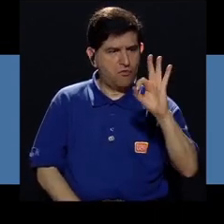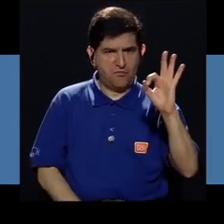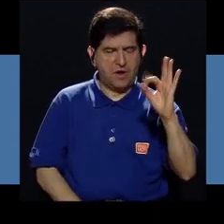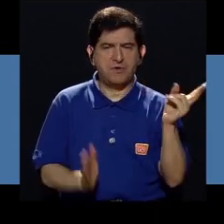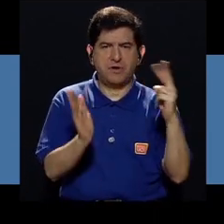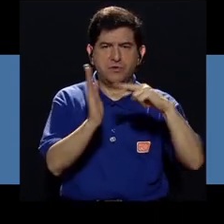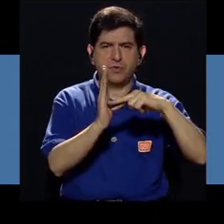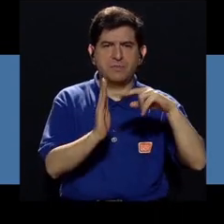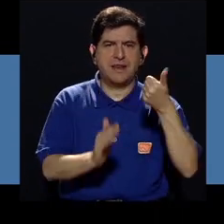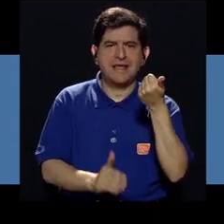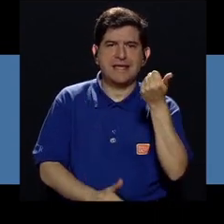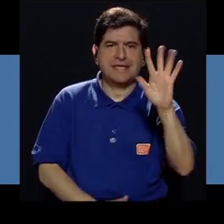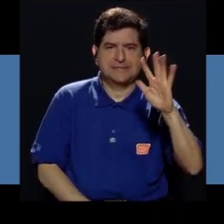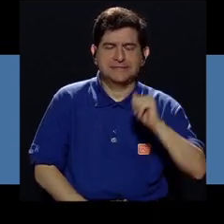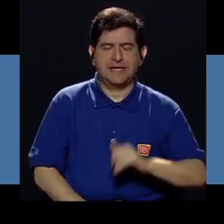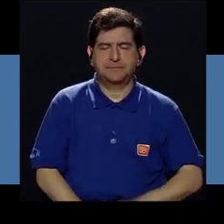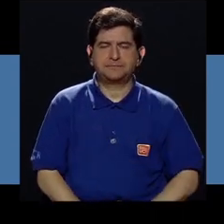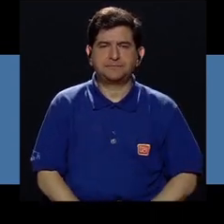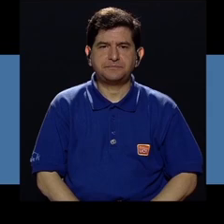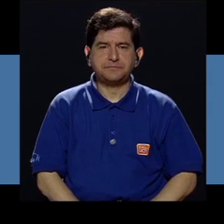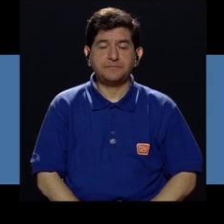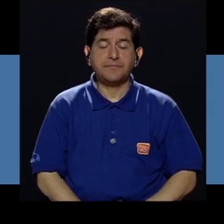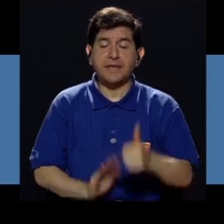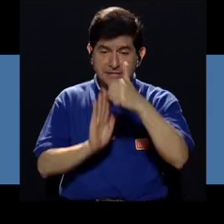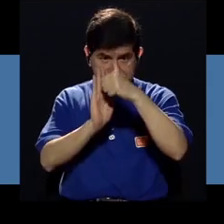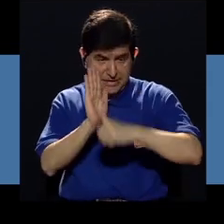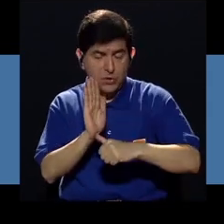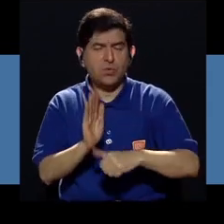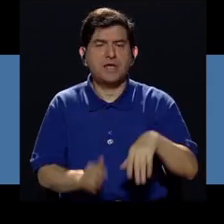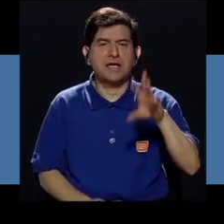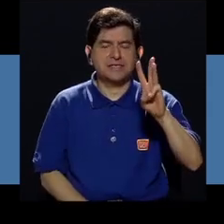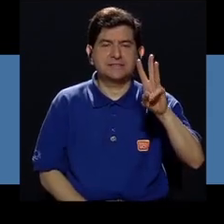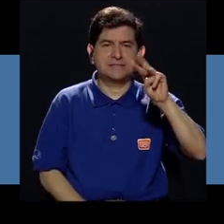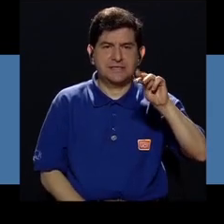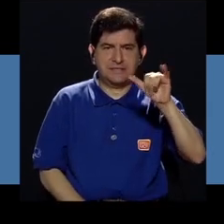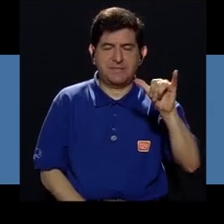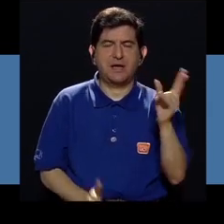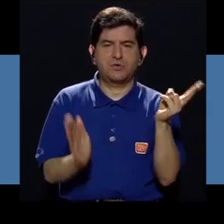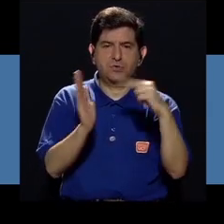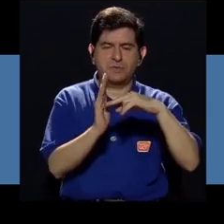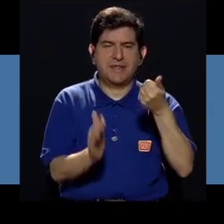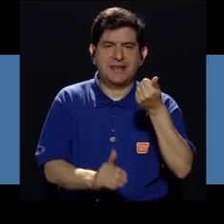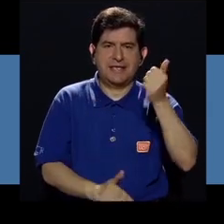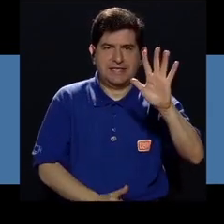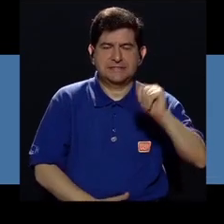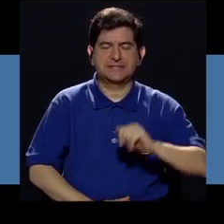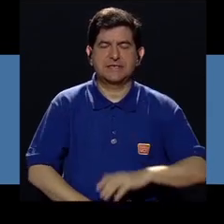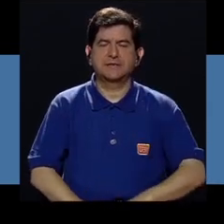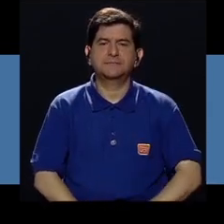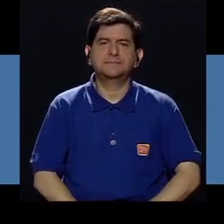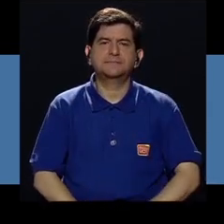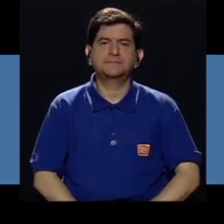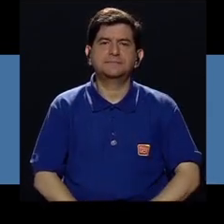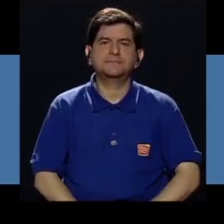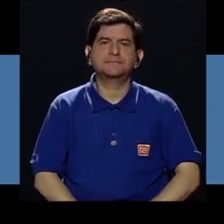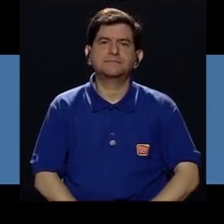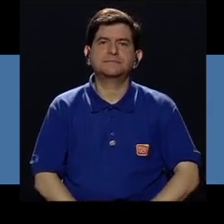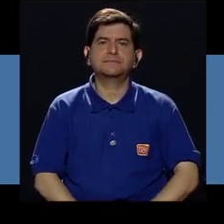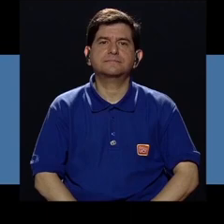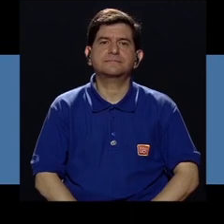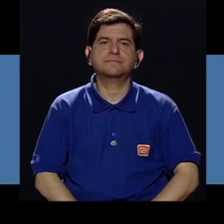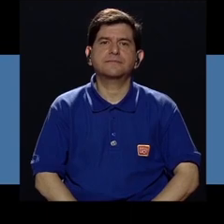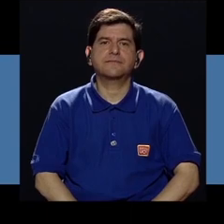febrero del 2015 y ella me operó el 6 de mayo del 2015 me